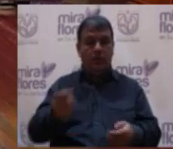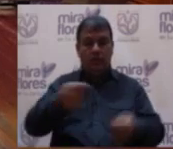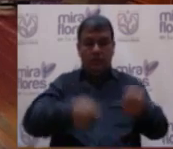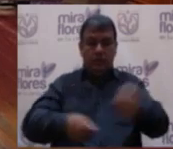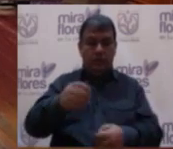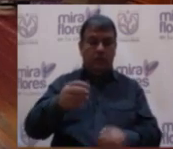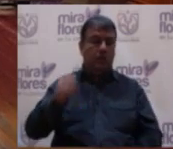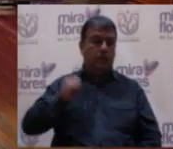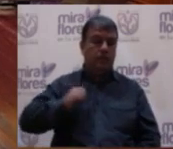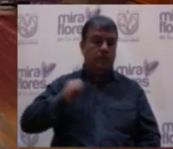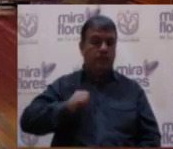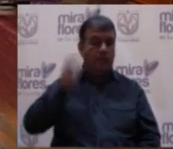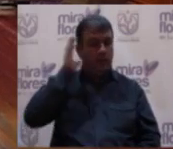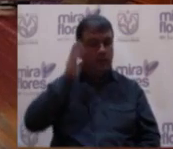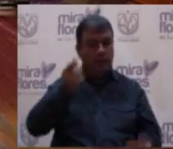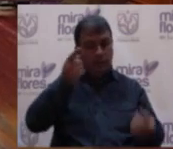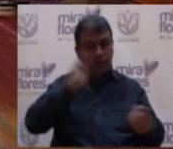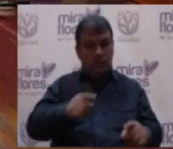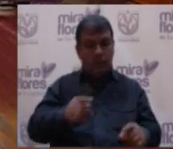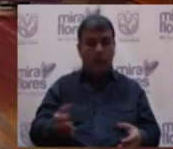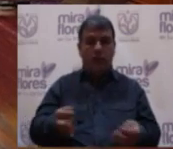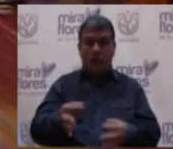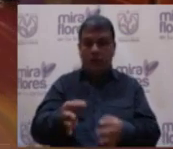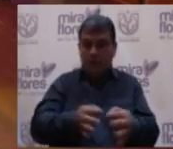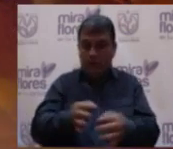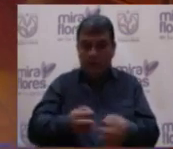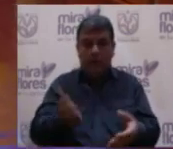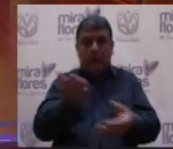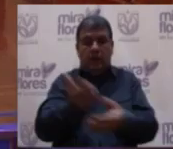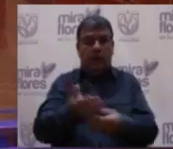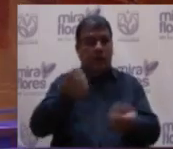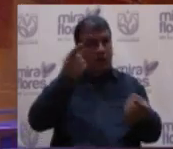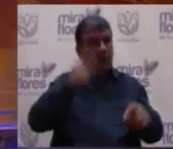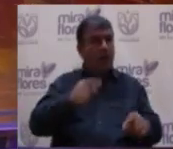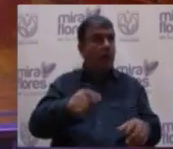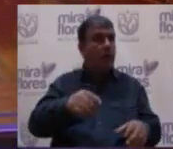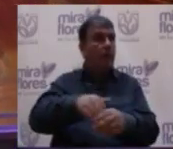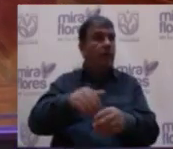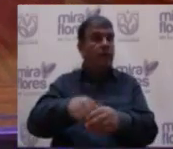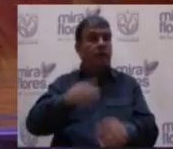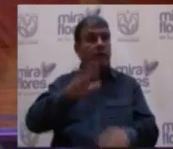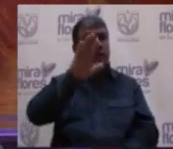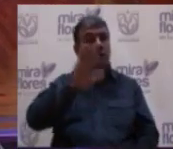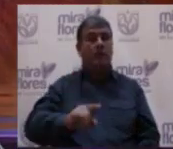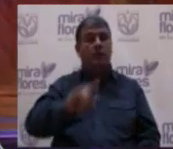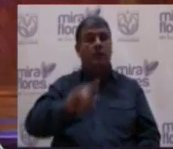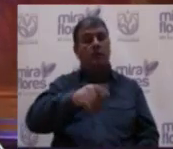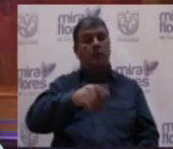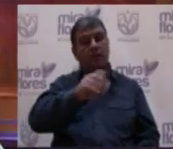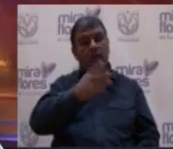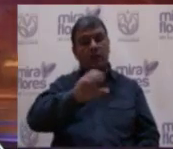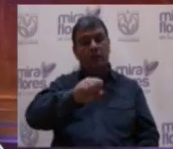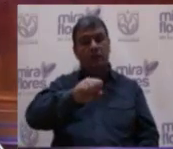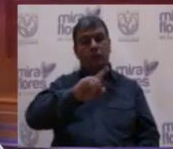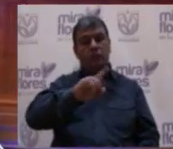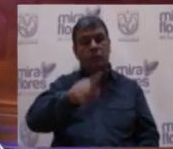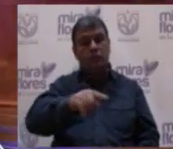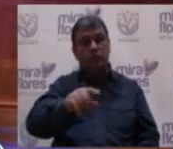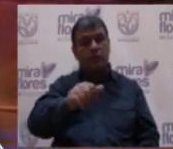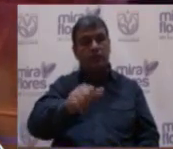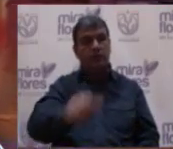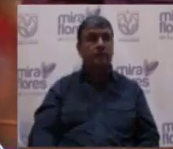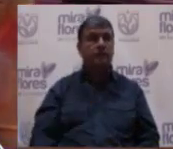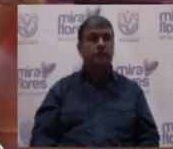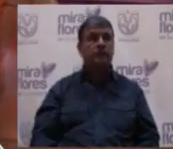de acuerdo a las consideraciones expuestas en el presente acuerdo. El debate, ofrezco el uso de la palabra, tiene la palabra el